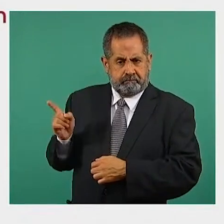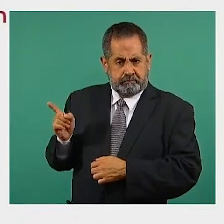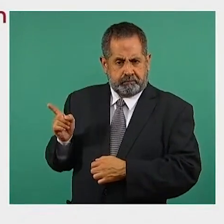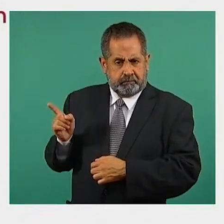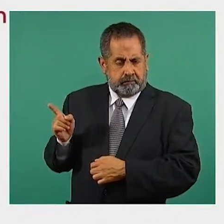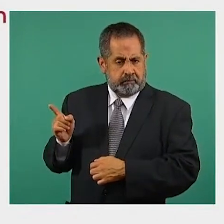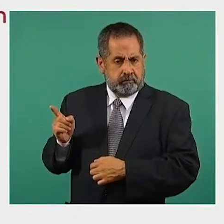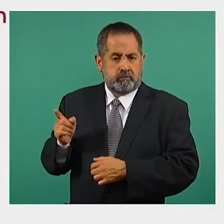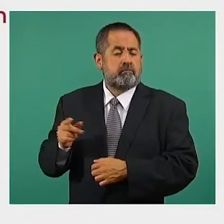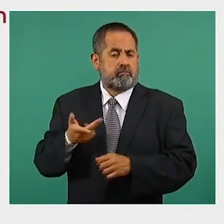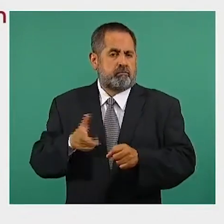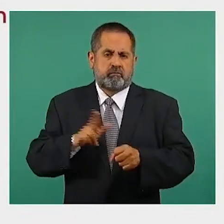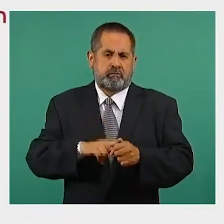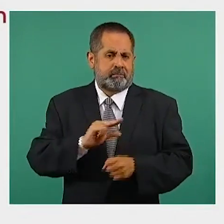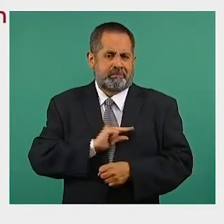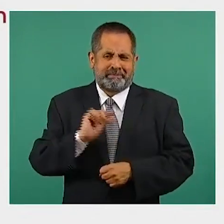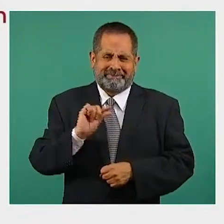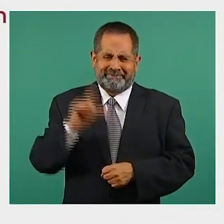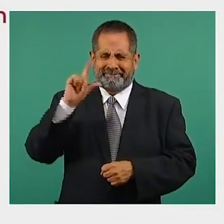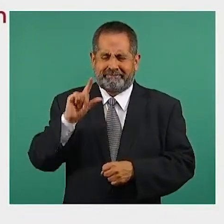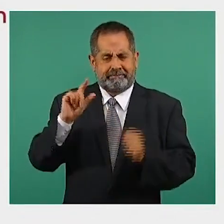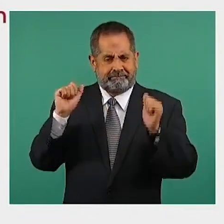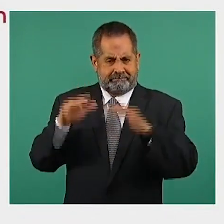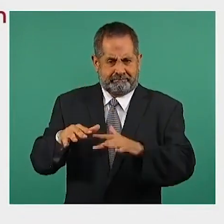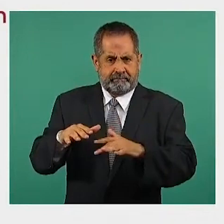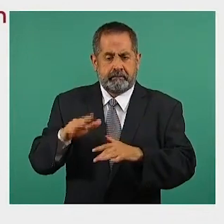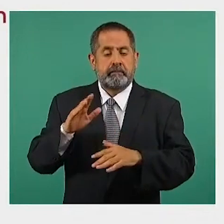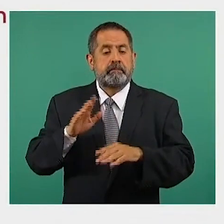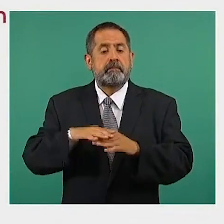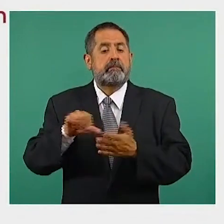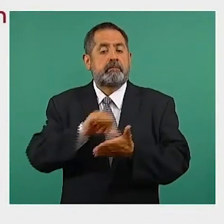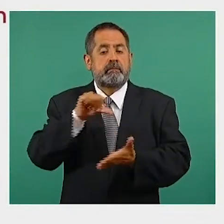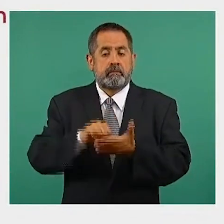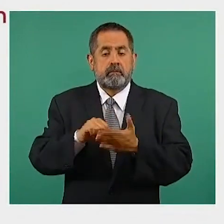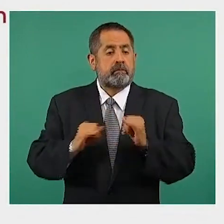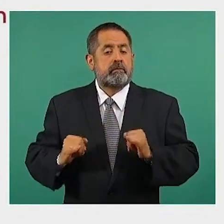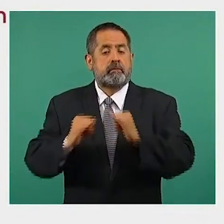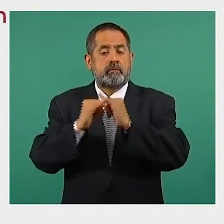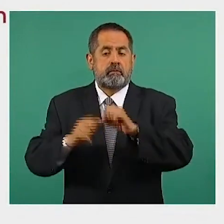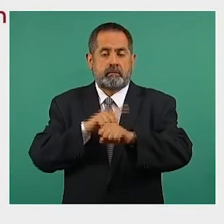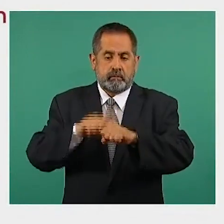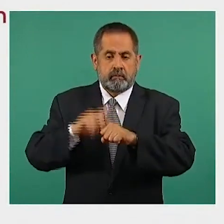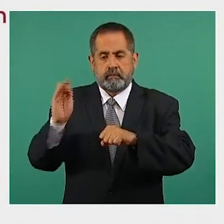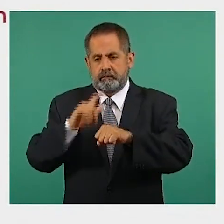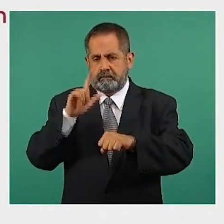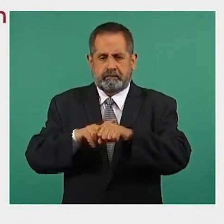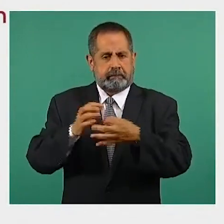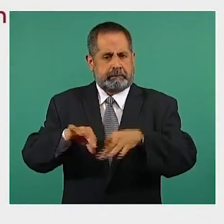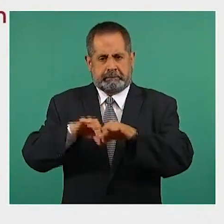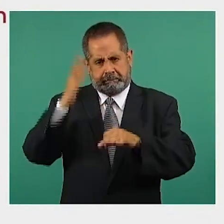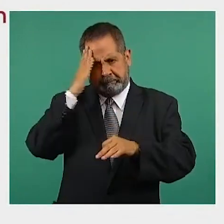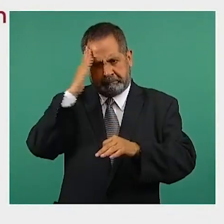hospitales regionales de alta especialidad y concentrados en el centro los institutos nacionales y los hospitales federales de referencia.